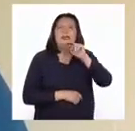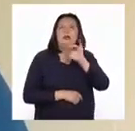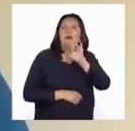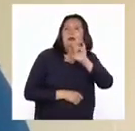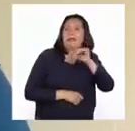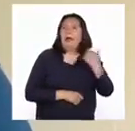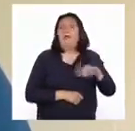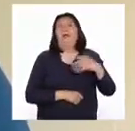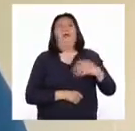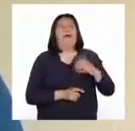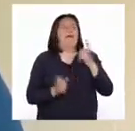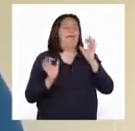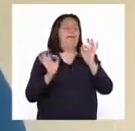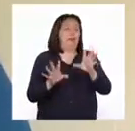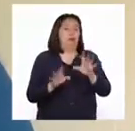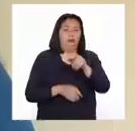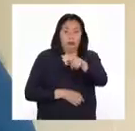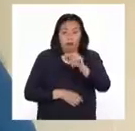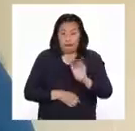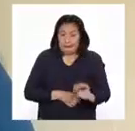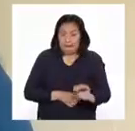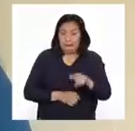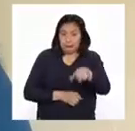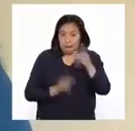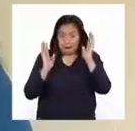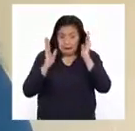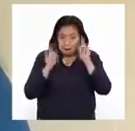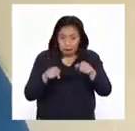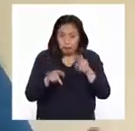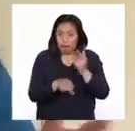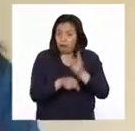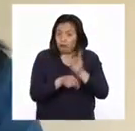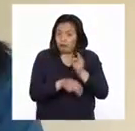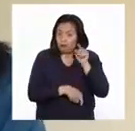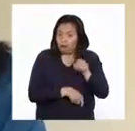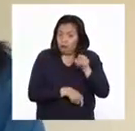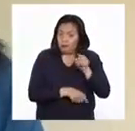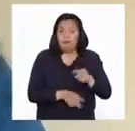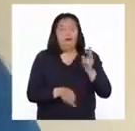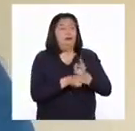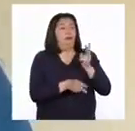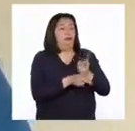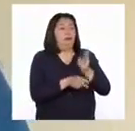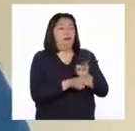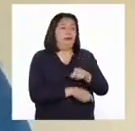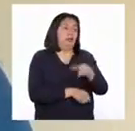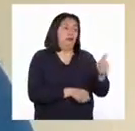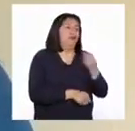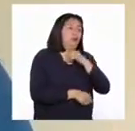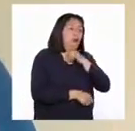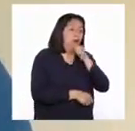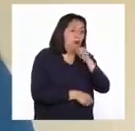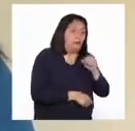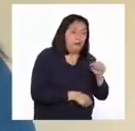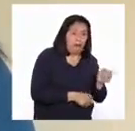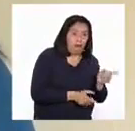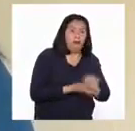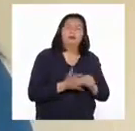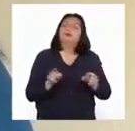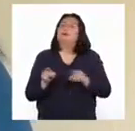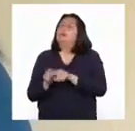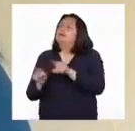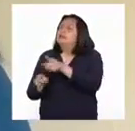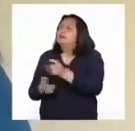graves. Por eso, tú pequeñito que me escuchas, tienes que cuidarte mucho y cuidar también a tus abuelitos. Otro